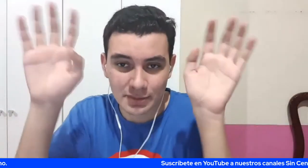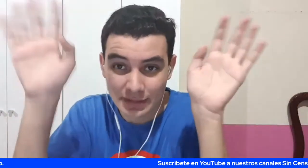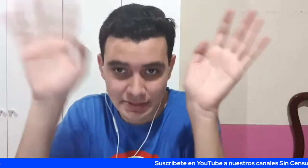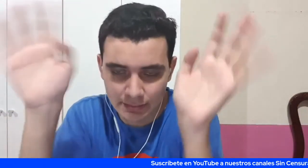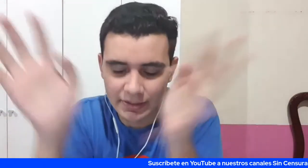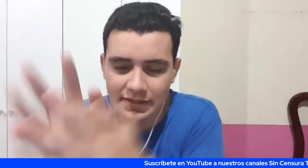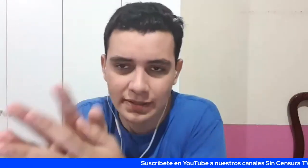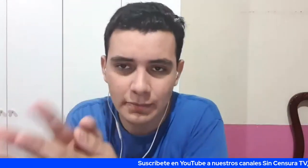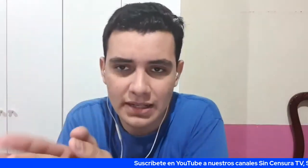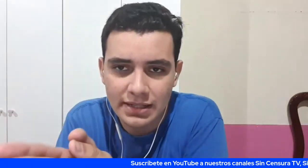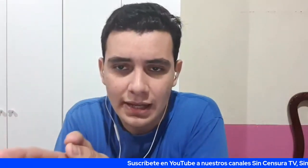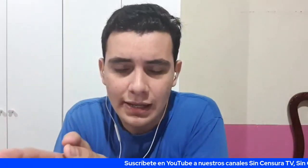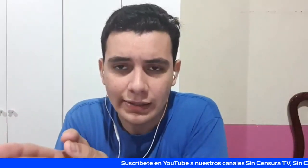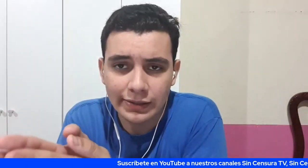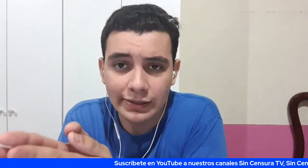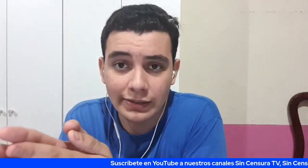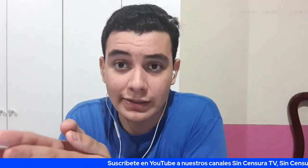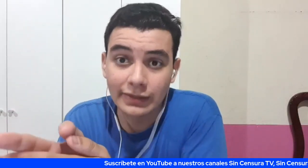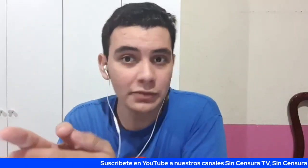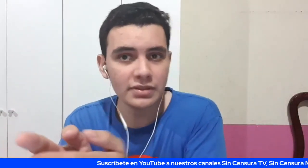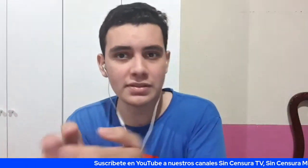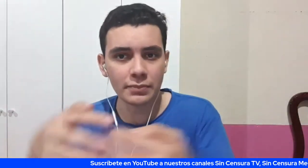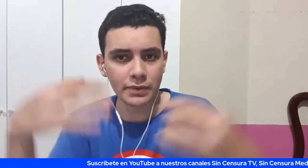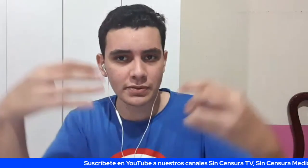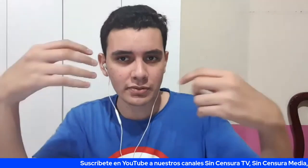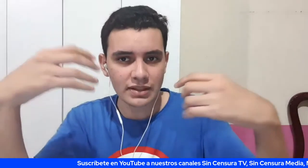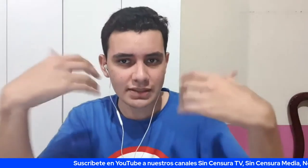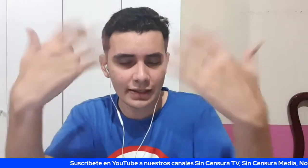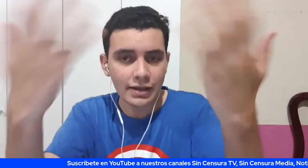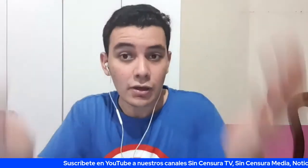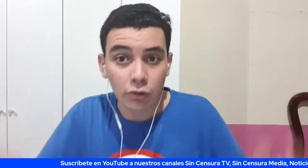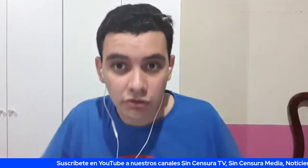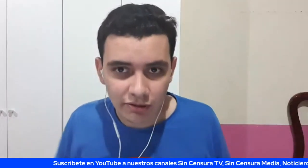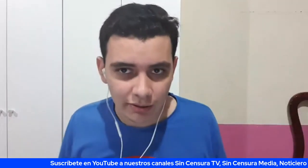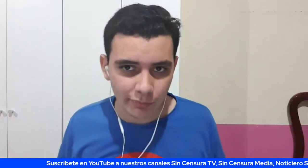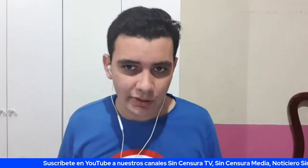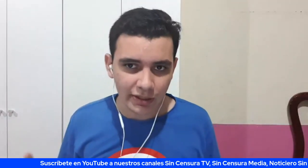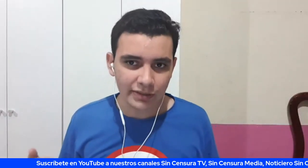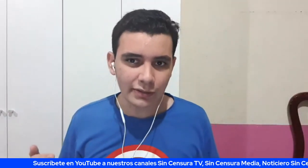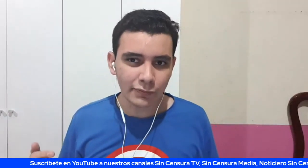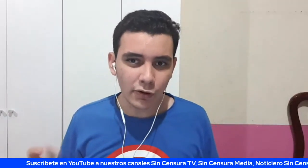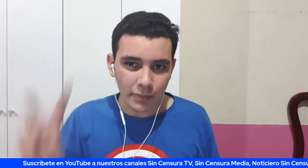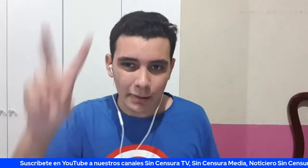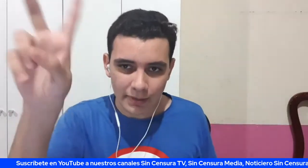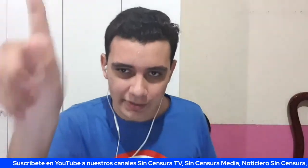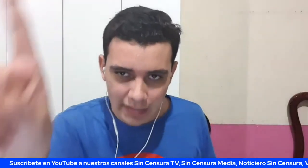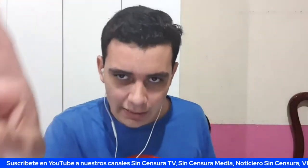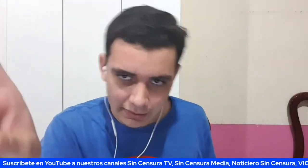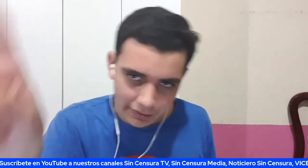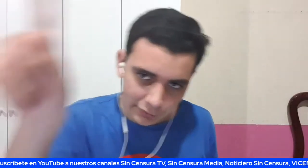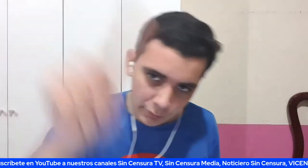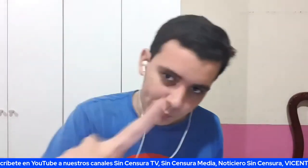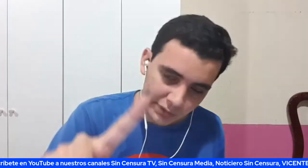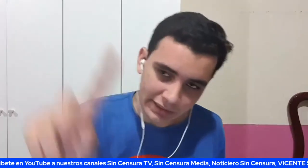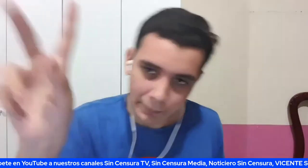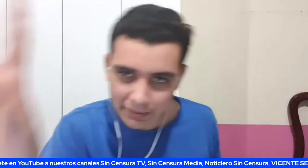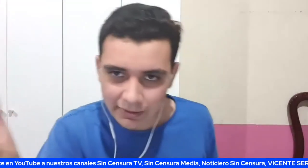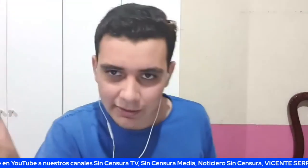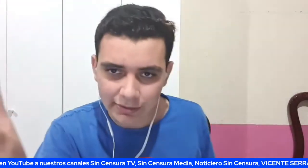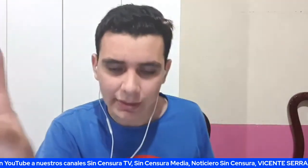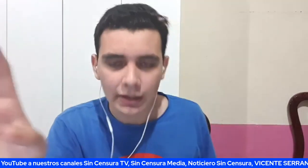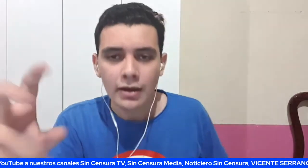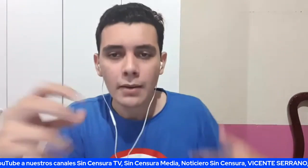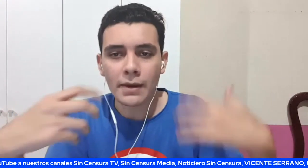dice por cualquier cosa. Empresarios se han caracterizado por yo me imagino, desarrollar este sentimiento de culpabilidad